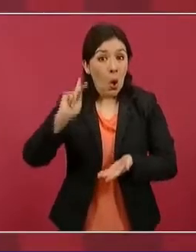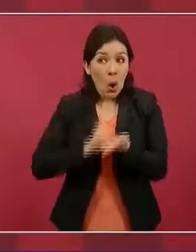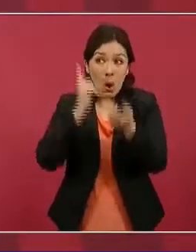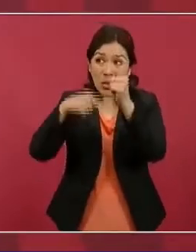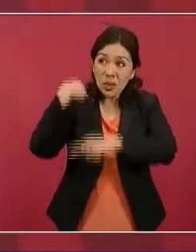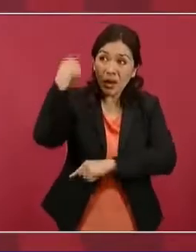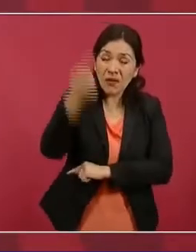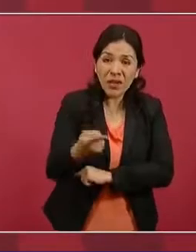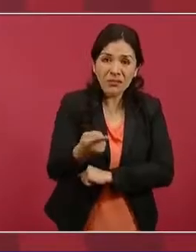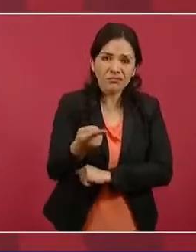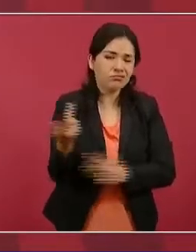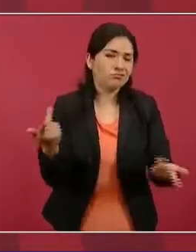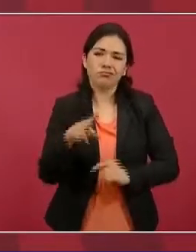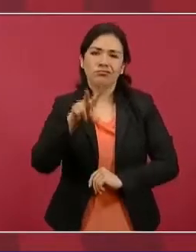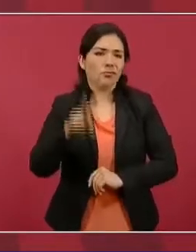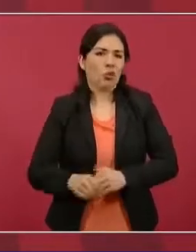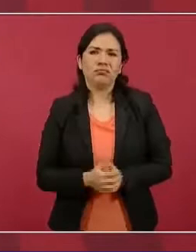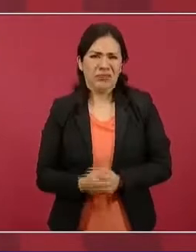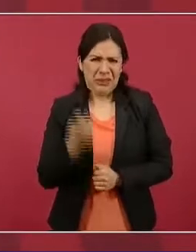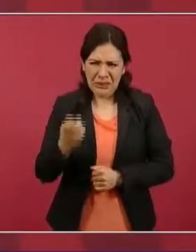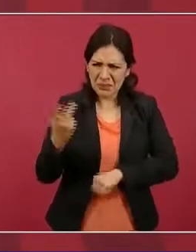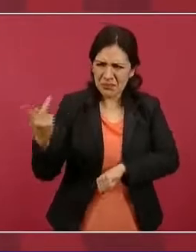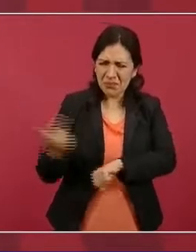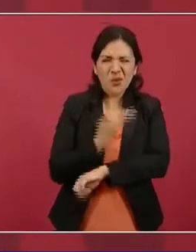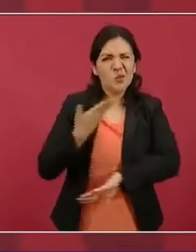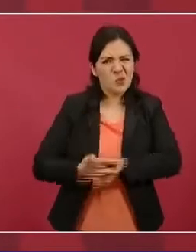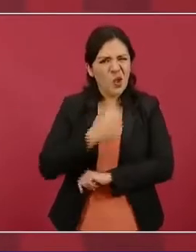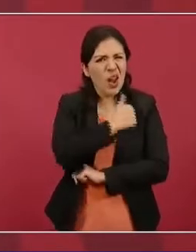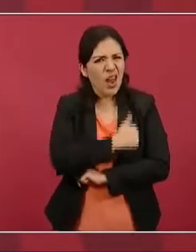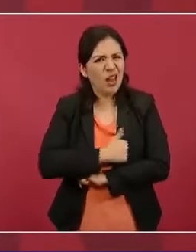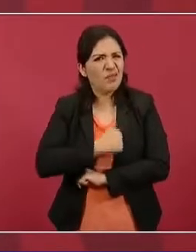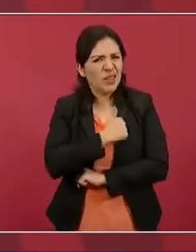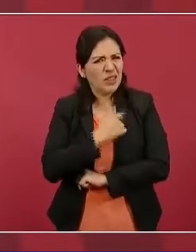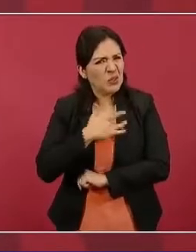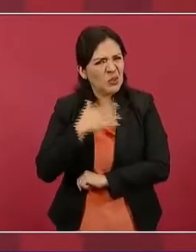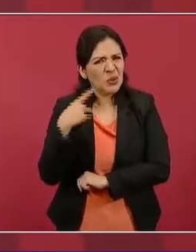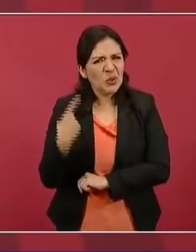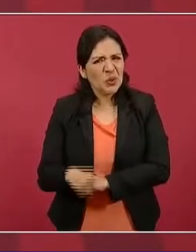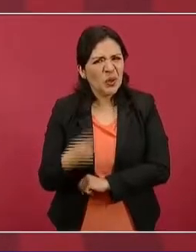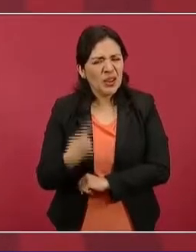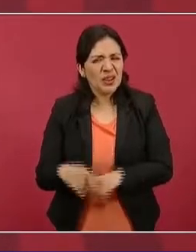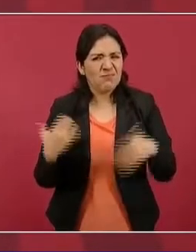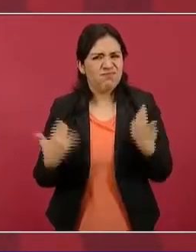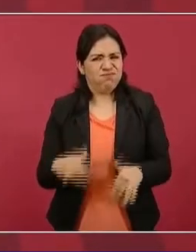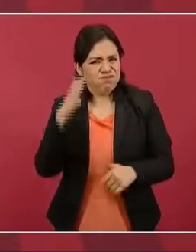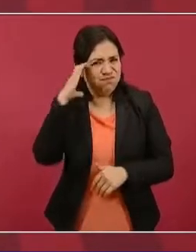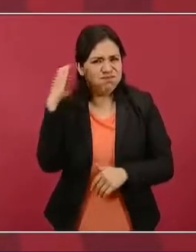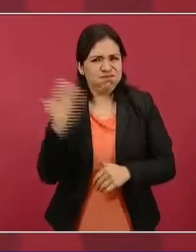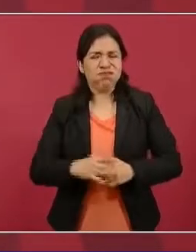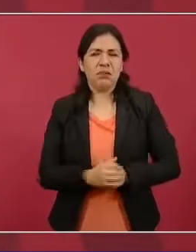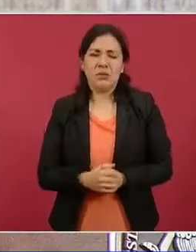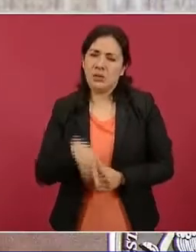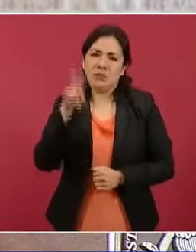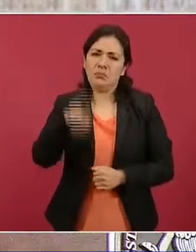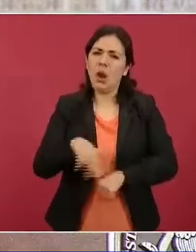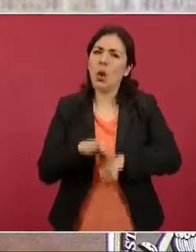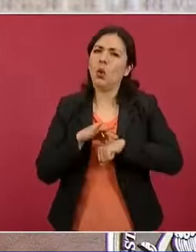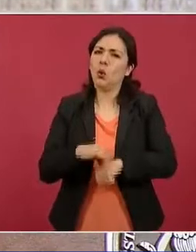hechos lamentables, dolorosos, en donde es